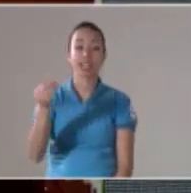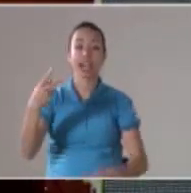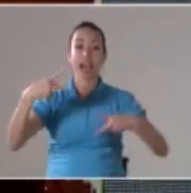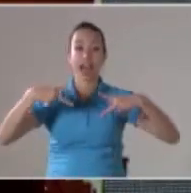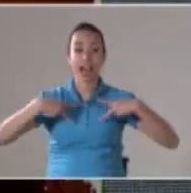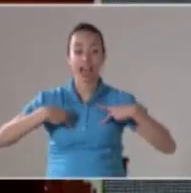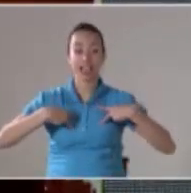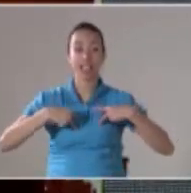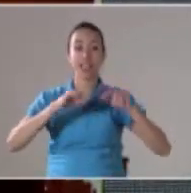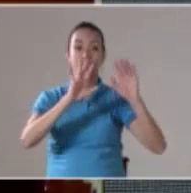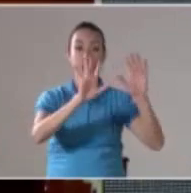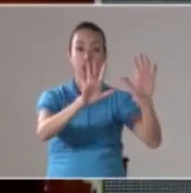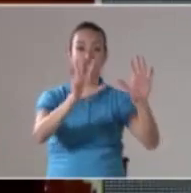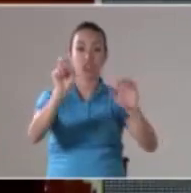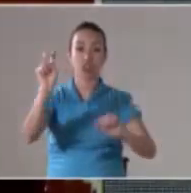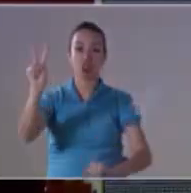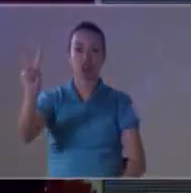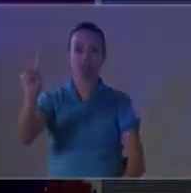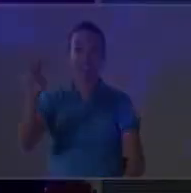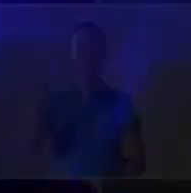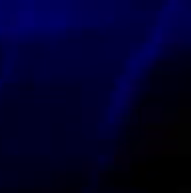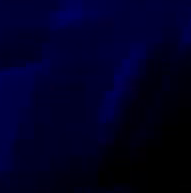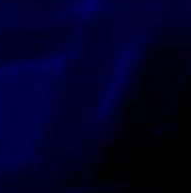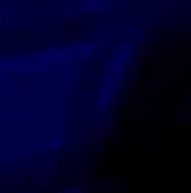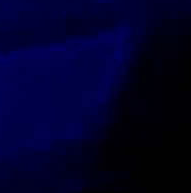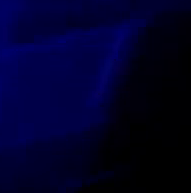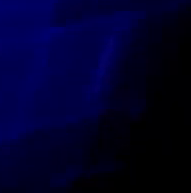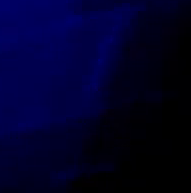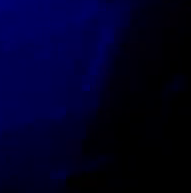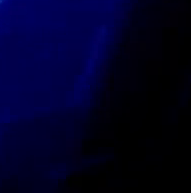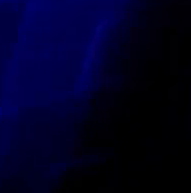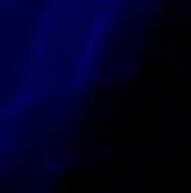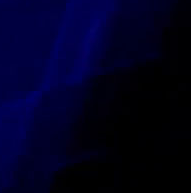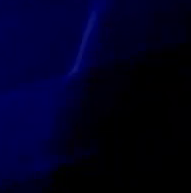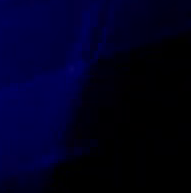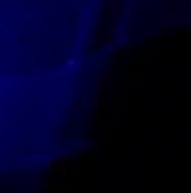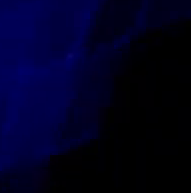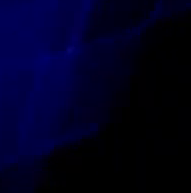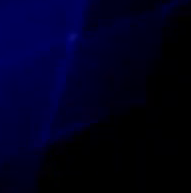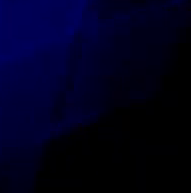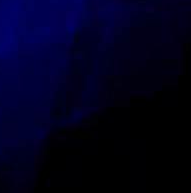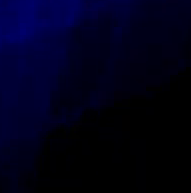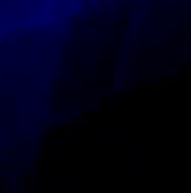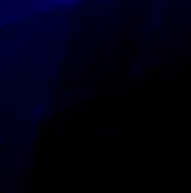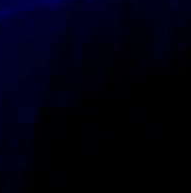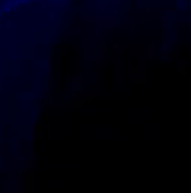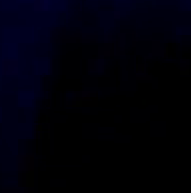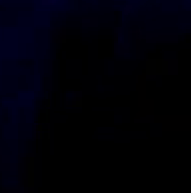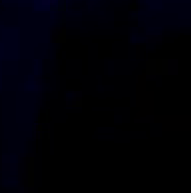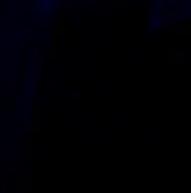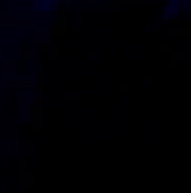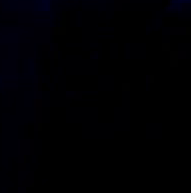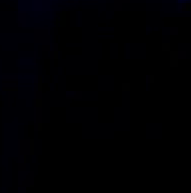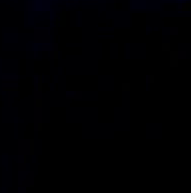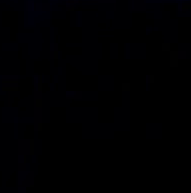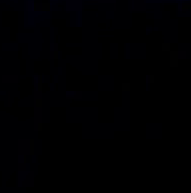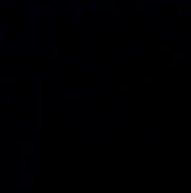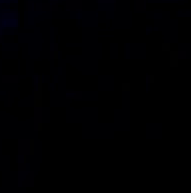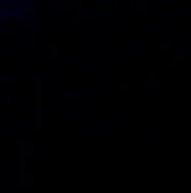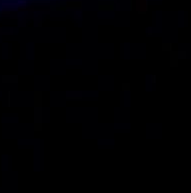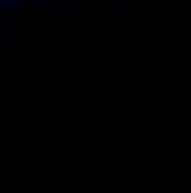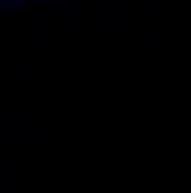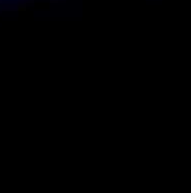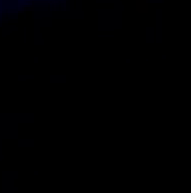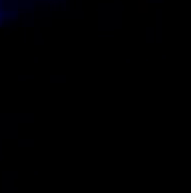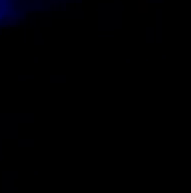guías en la Biblia, que estos pueden ser personas que están llenas de diferentes